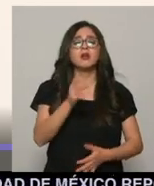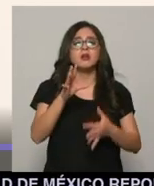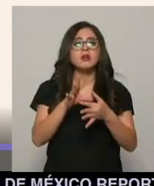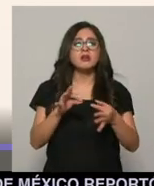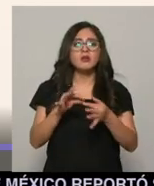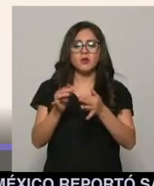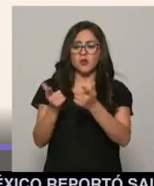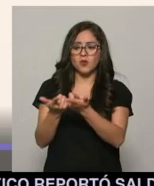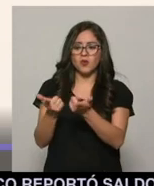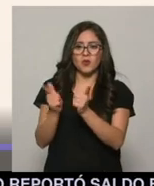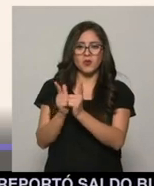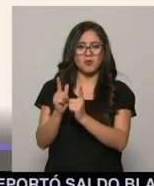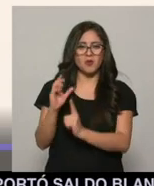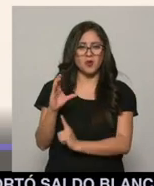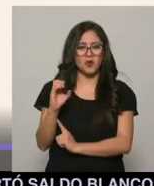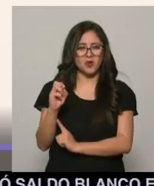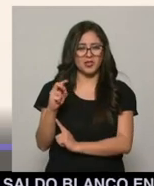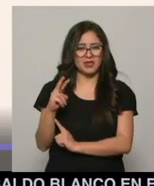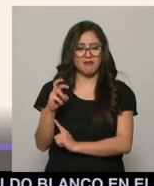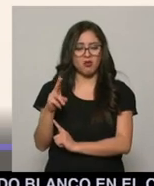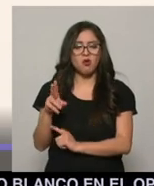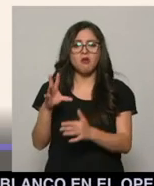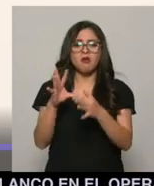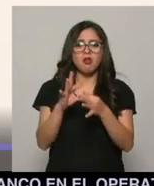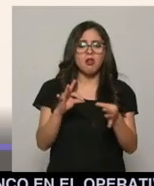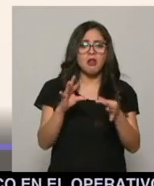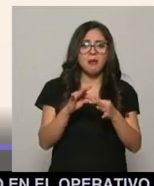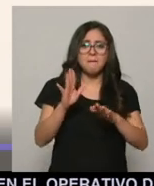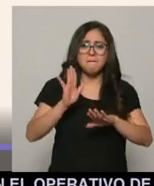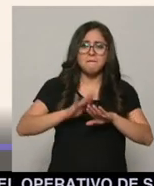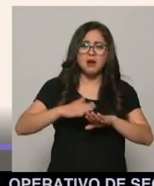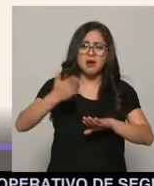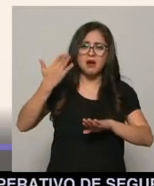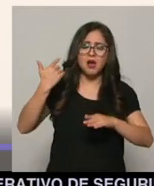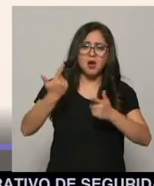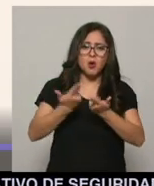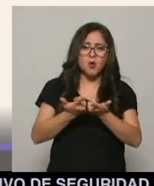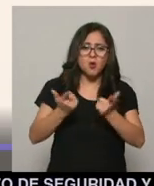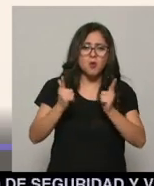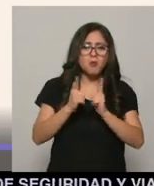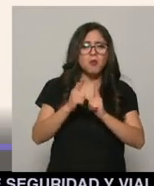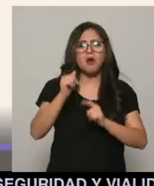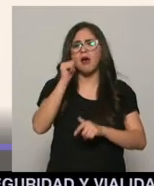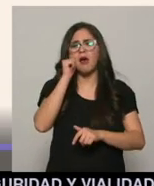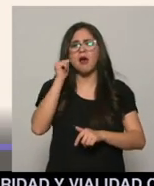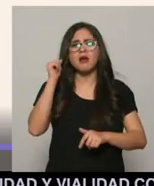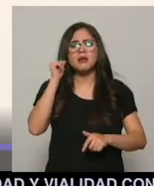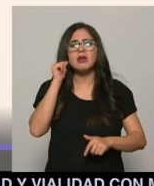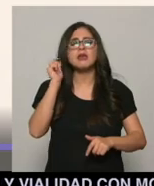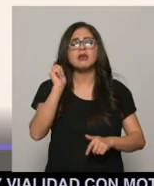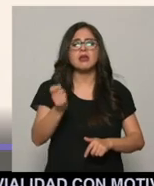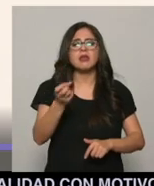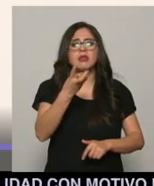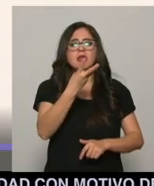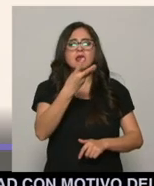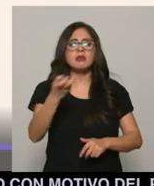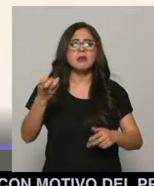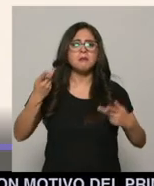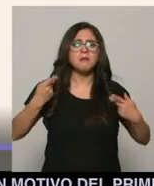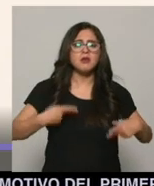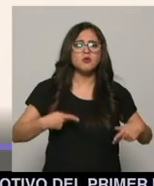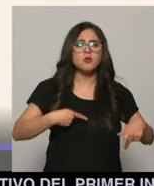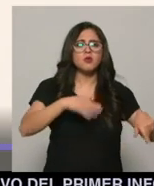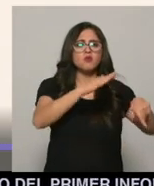conservadores y la magnitud de sus movilizaciones, como la del día de ayer, que eran como 300 personas, convocadas